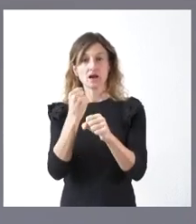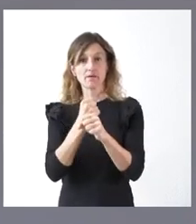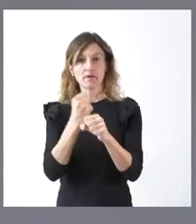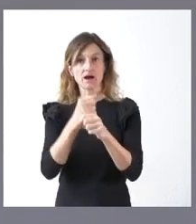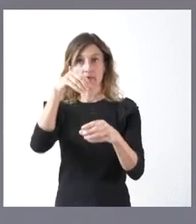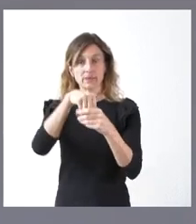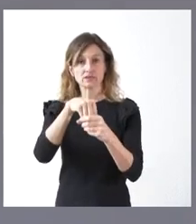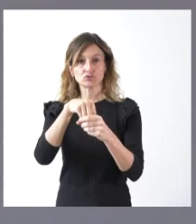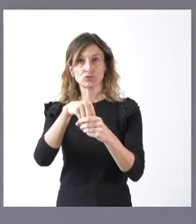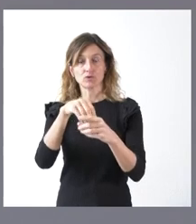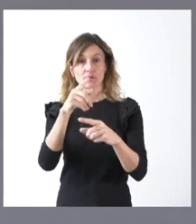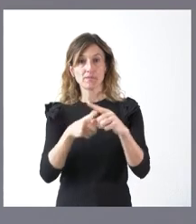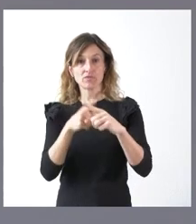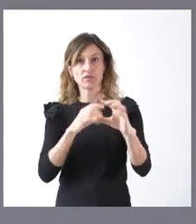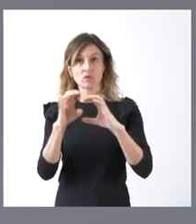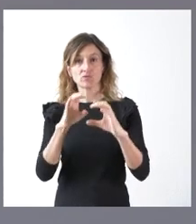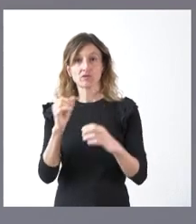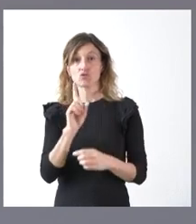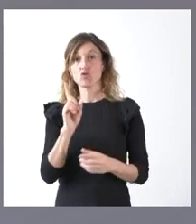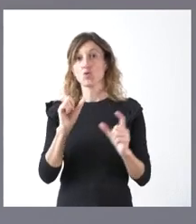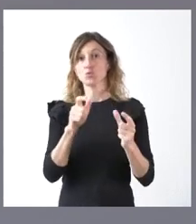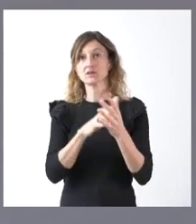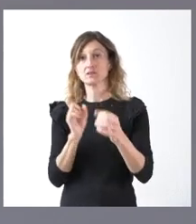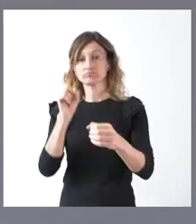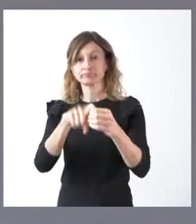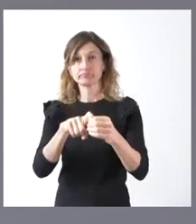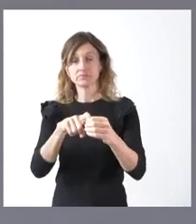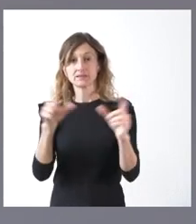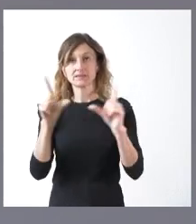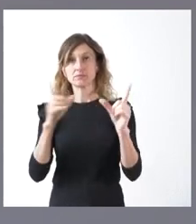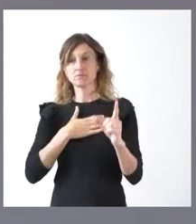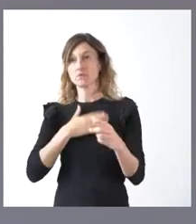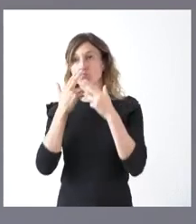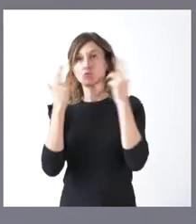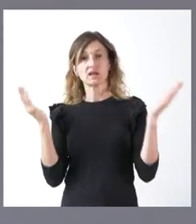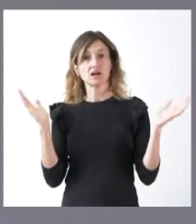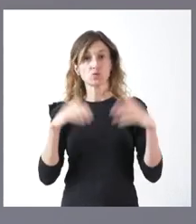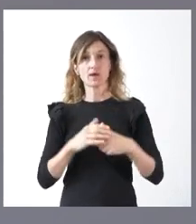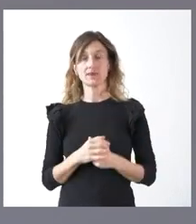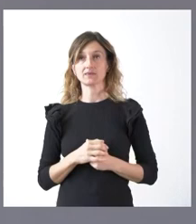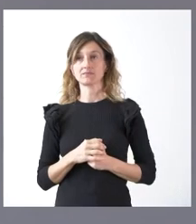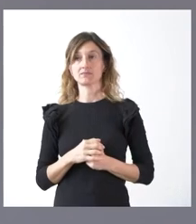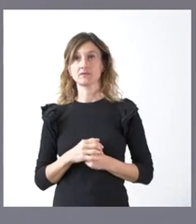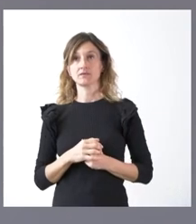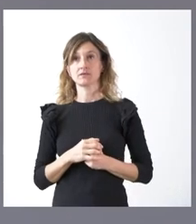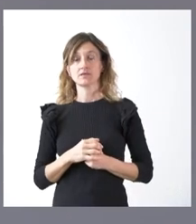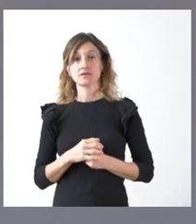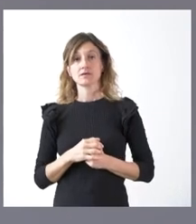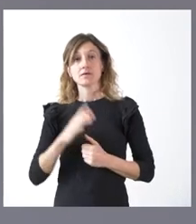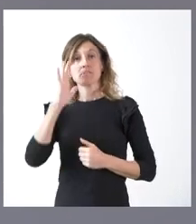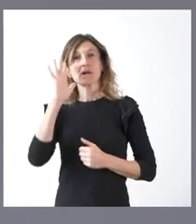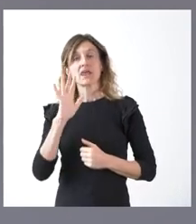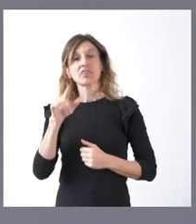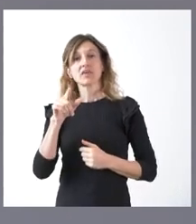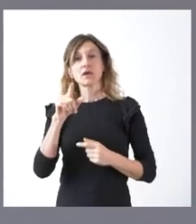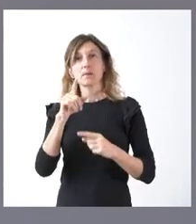ese medio de comunicación no es la junta de Castilla y león que no tenemos una televisión pública de hecho me ha parecido entender que había